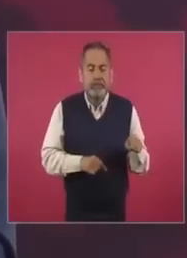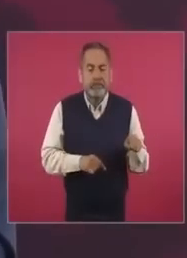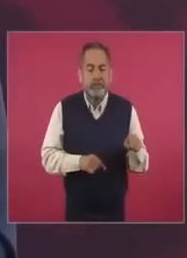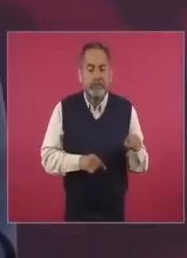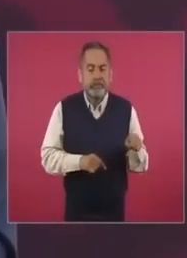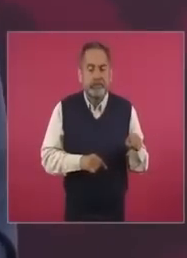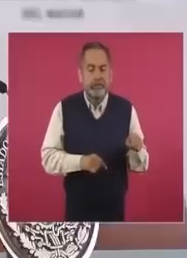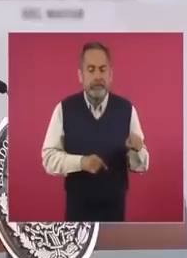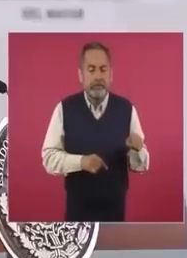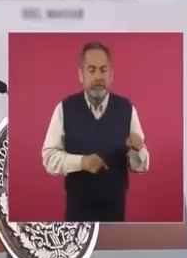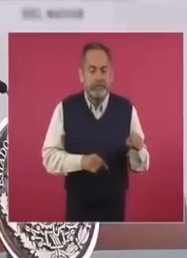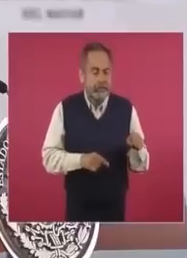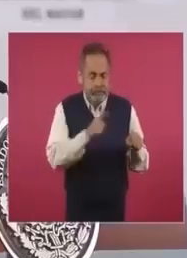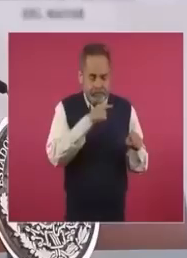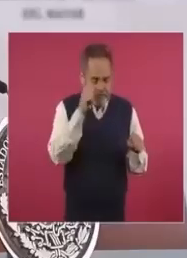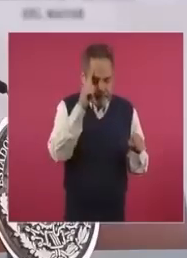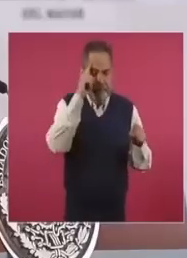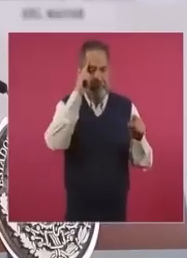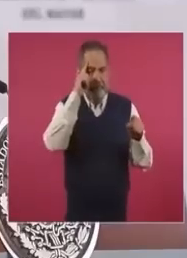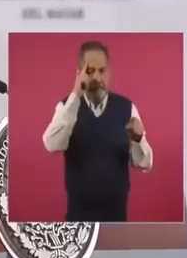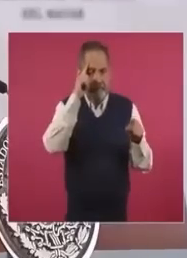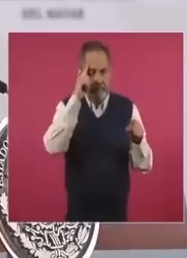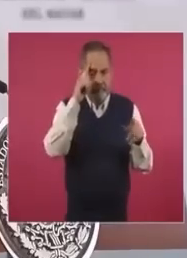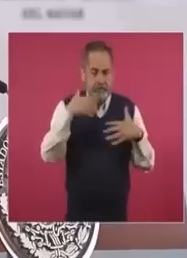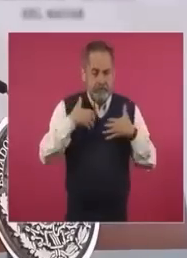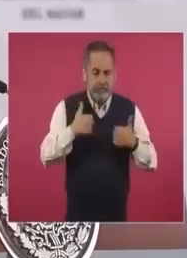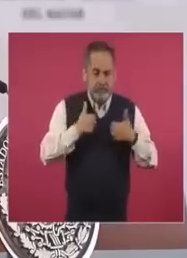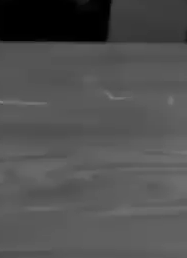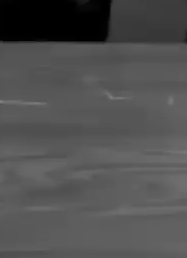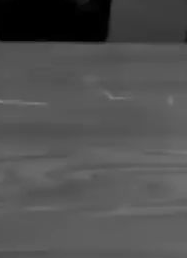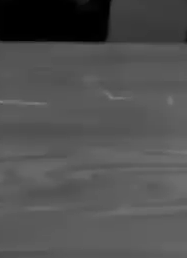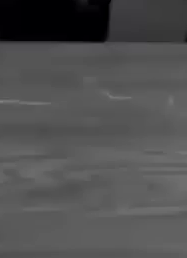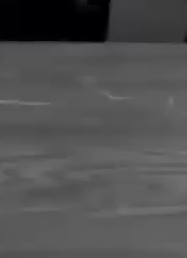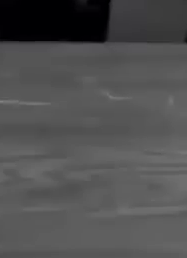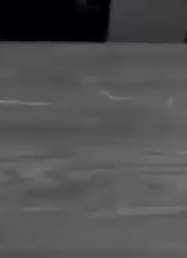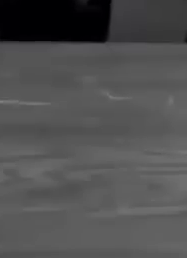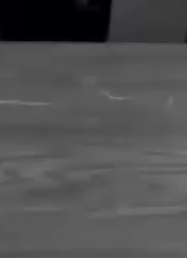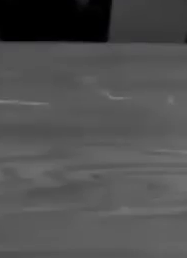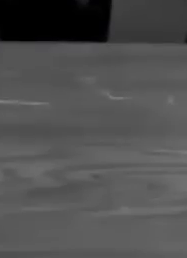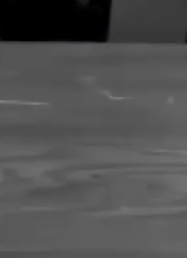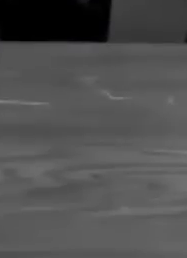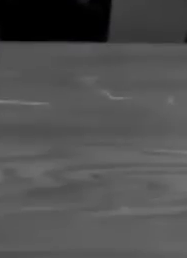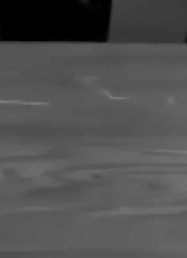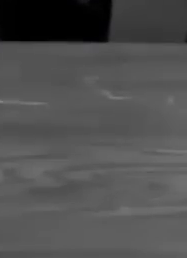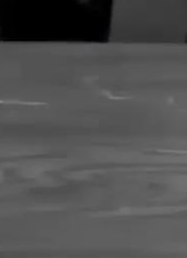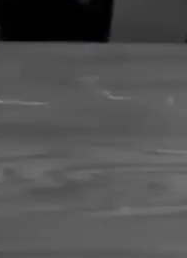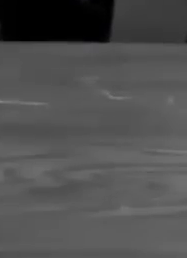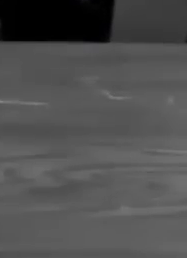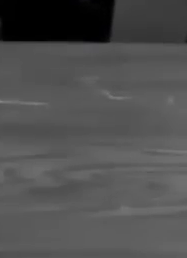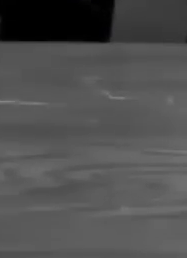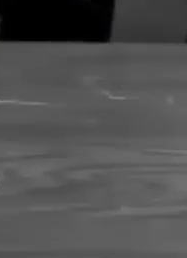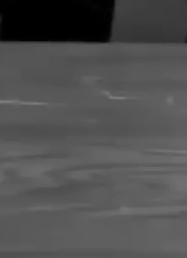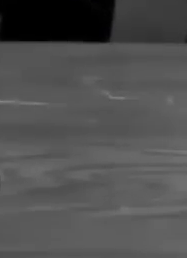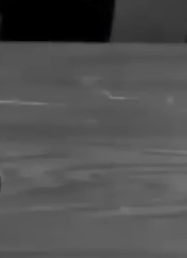fundamentalmente se refieren a la reforma al Poder Judicial. Mencionan en esta carta estos 10 congresistas